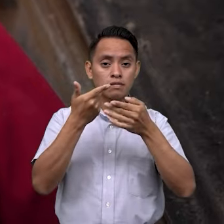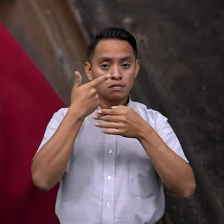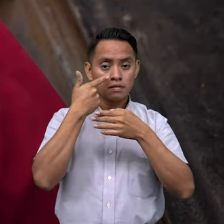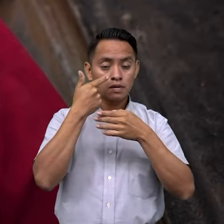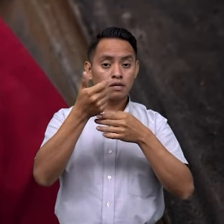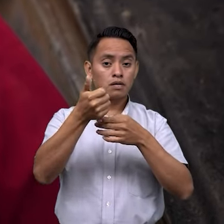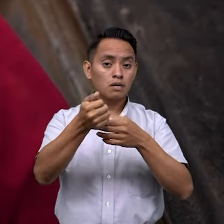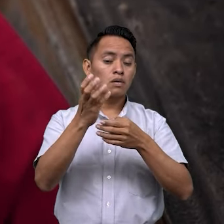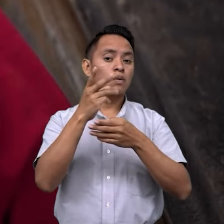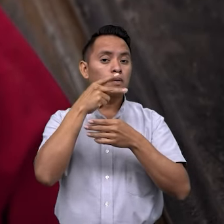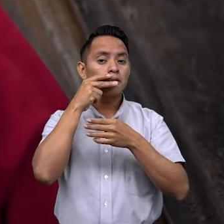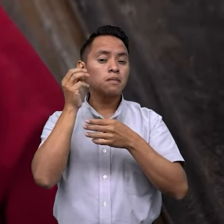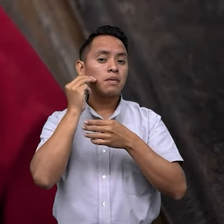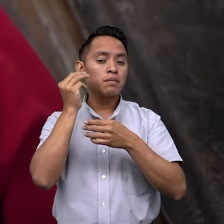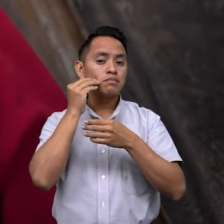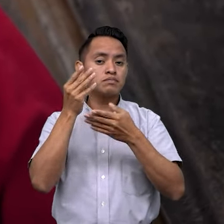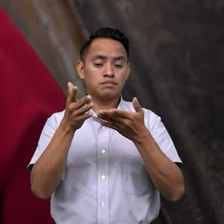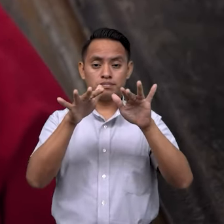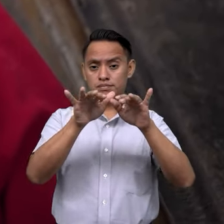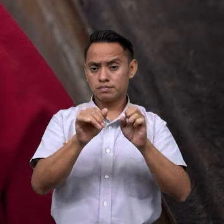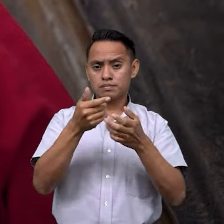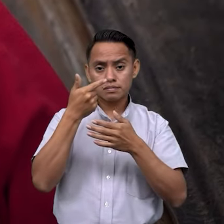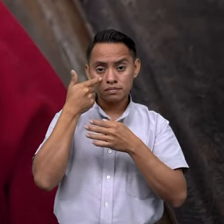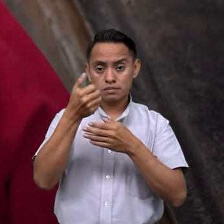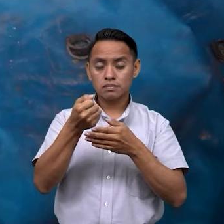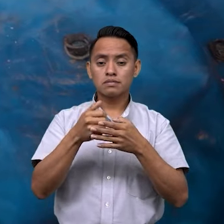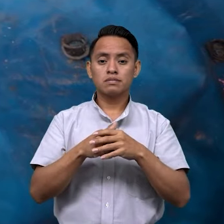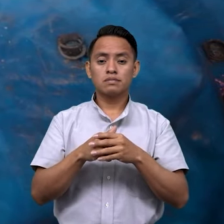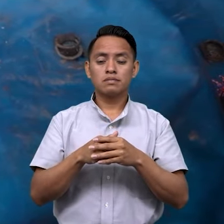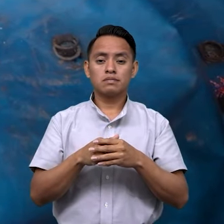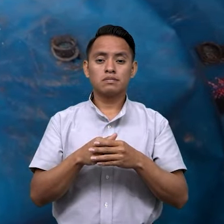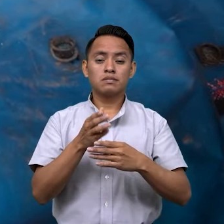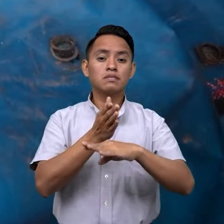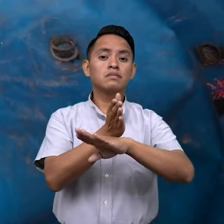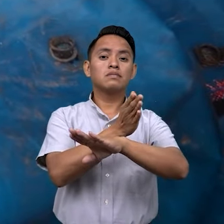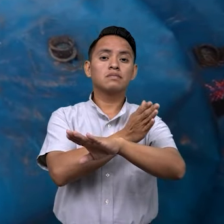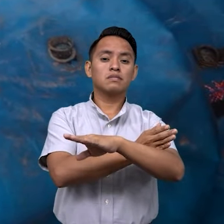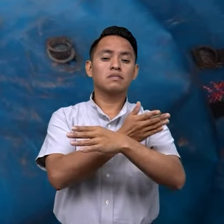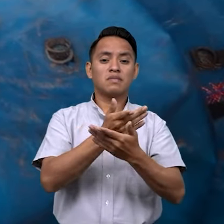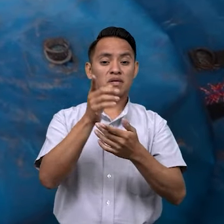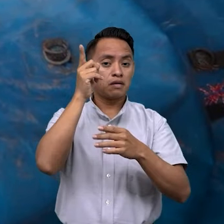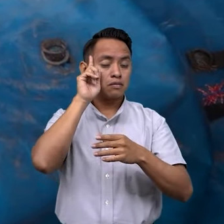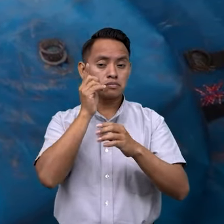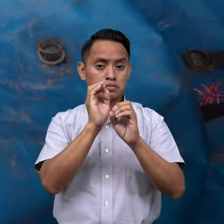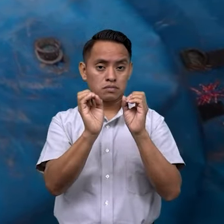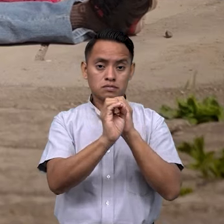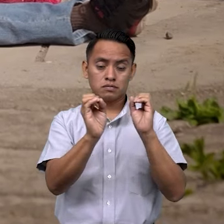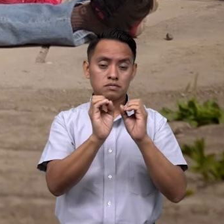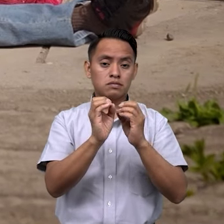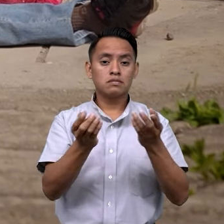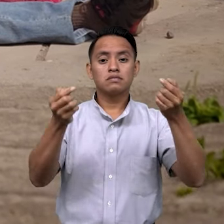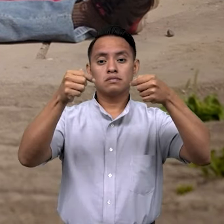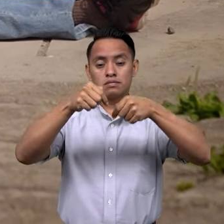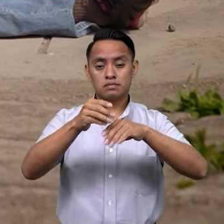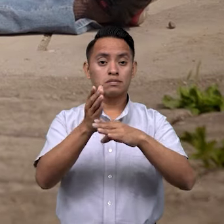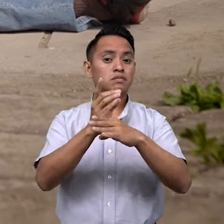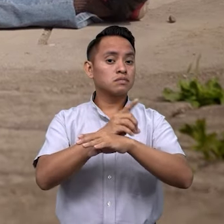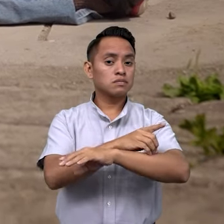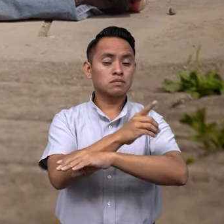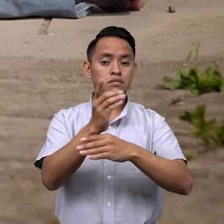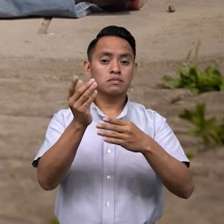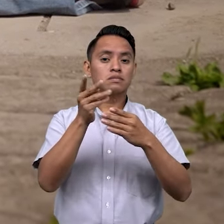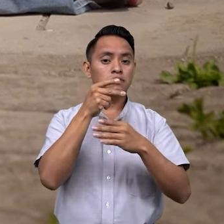para el padre de familia que tal vez en ocasiones anteriores se desconocía esta situación. Hoy en día los padres